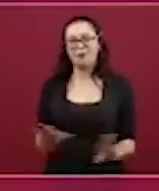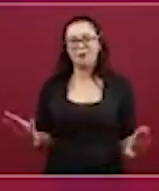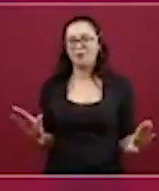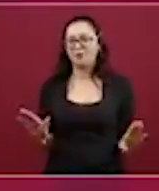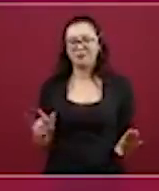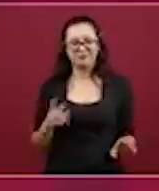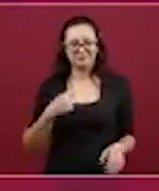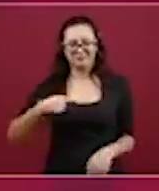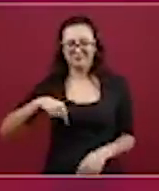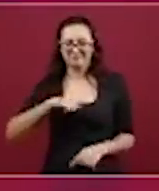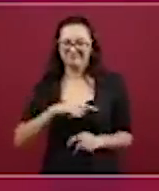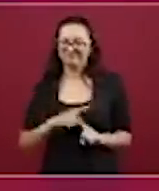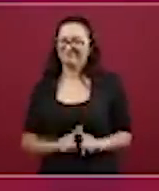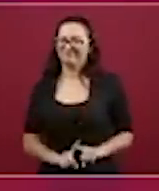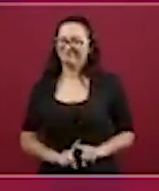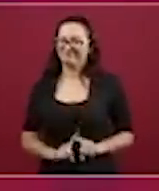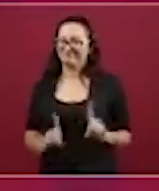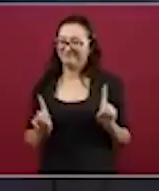No somos iguales.